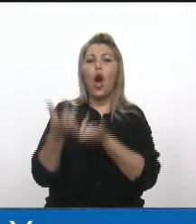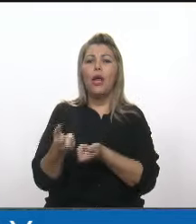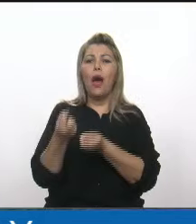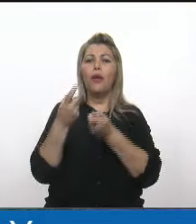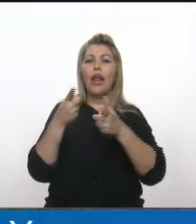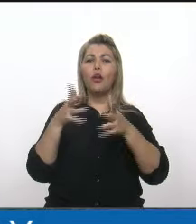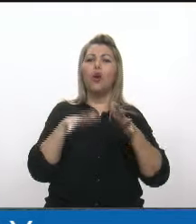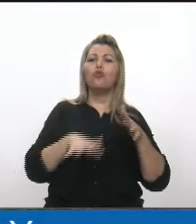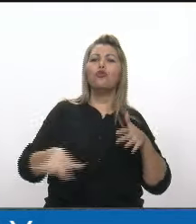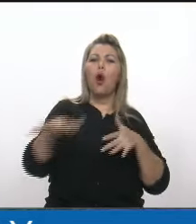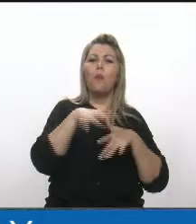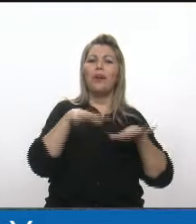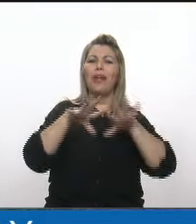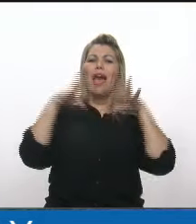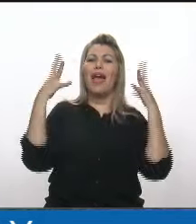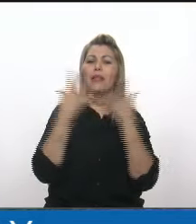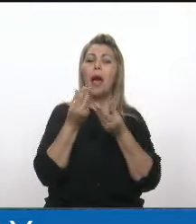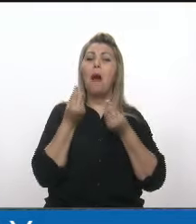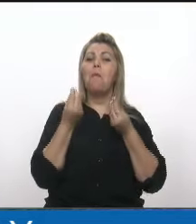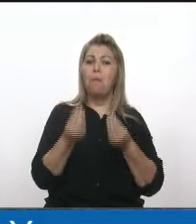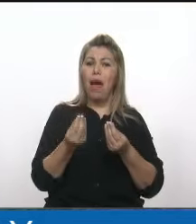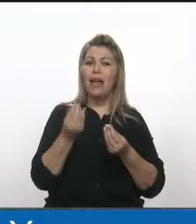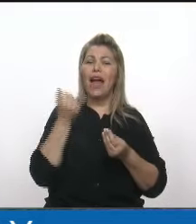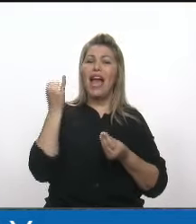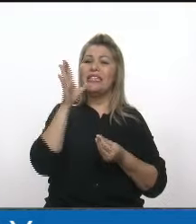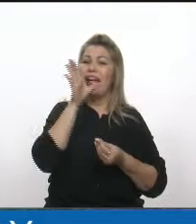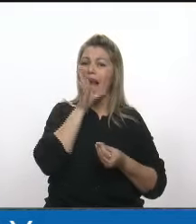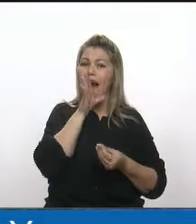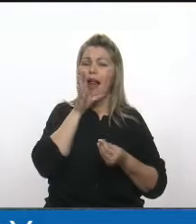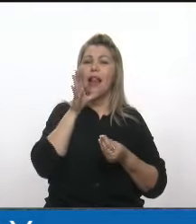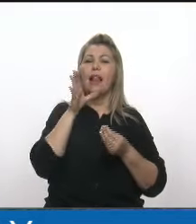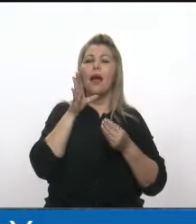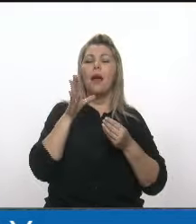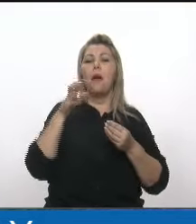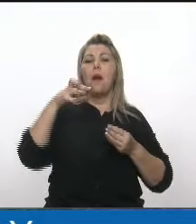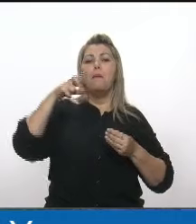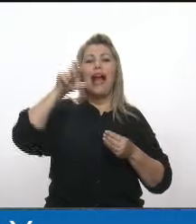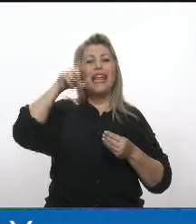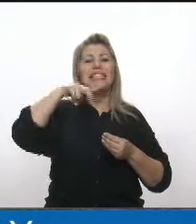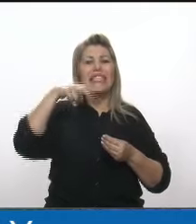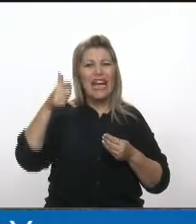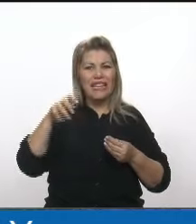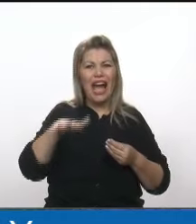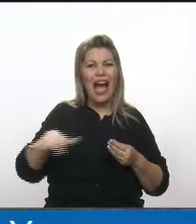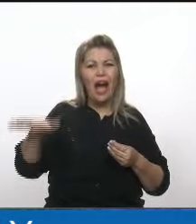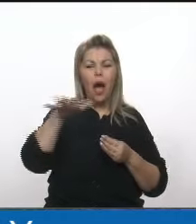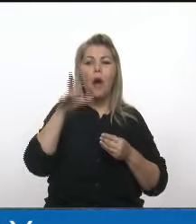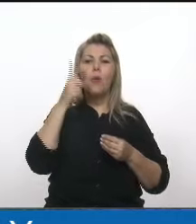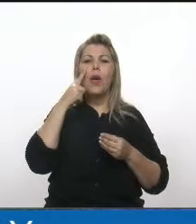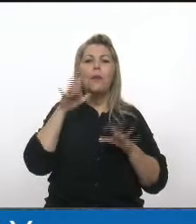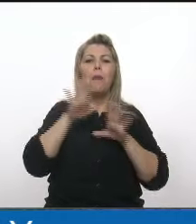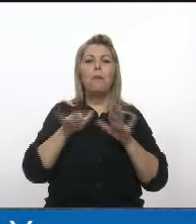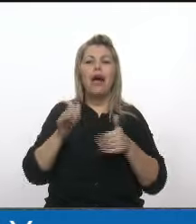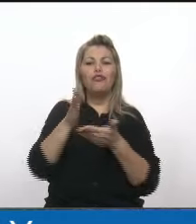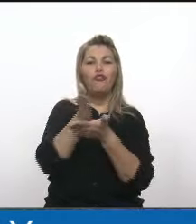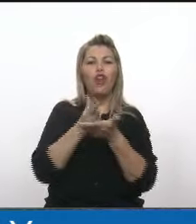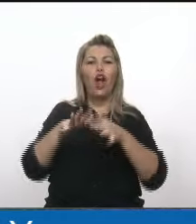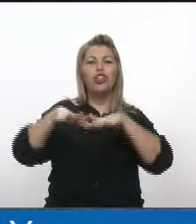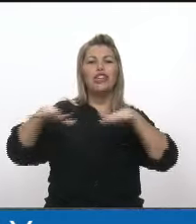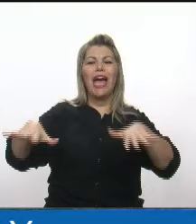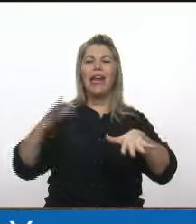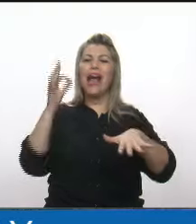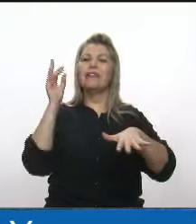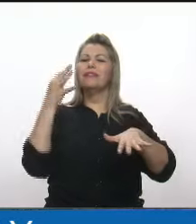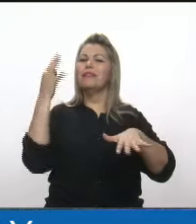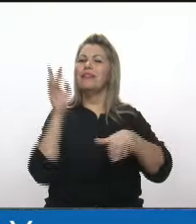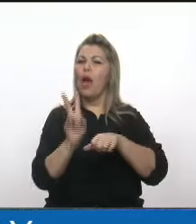internacional para que Israel y Palestina y en toda la región puedan existir en paz dentro de fronteras seguras Y reconocidas